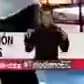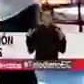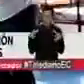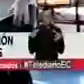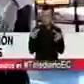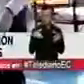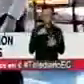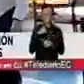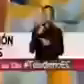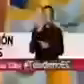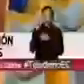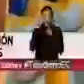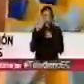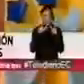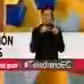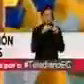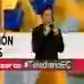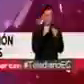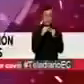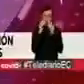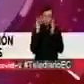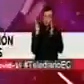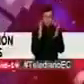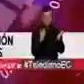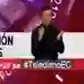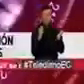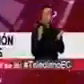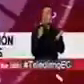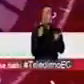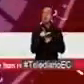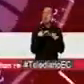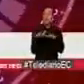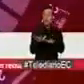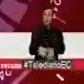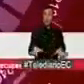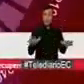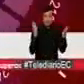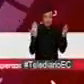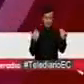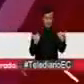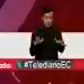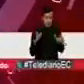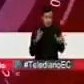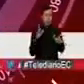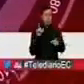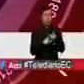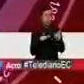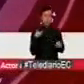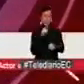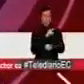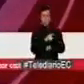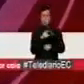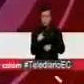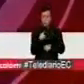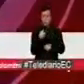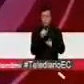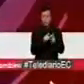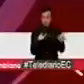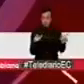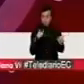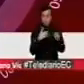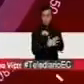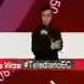Parra para atender a diferentes grupos vulnerables. Hay que llevar a los sitios que hemos adecuado, para eso a las personas en